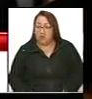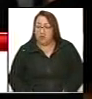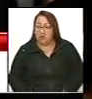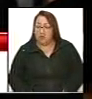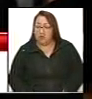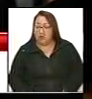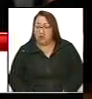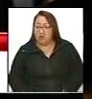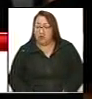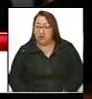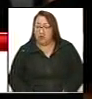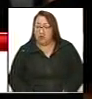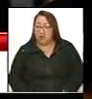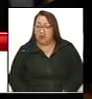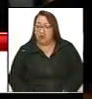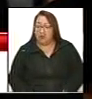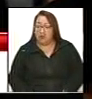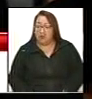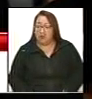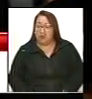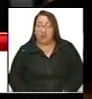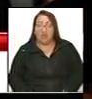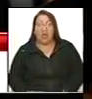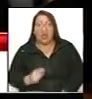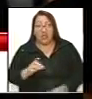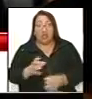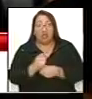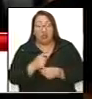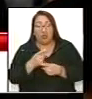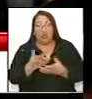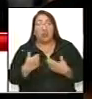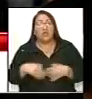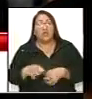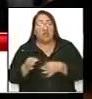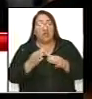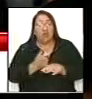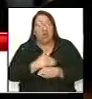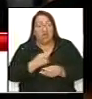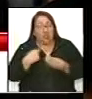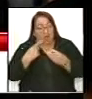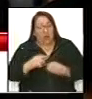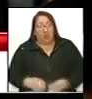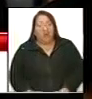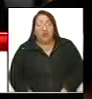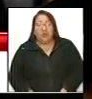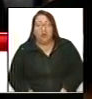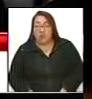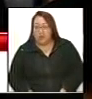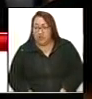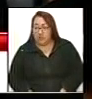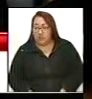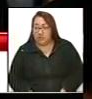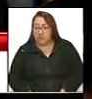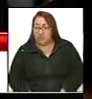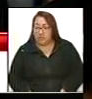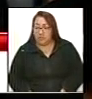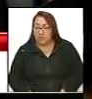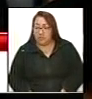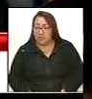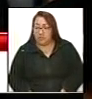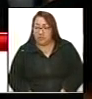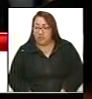cosa, que ya lo ha señalado, y estoy totalmente de acuerdo con lo que ha expresado el profesor Moisés